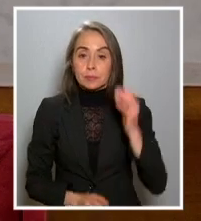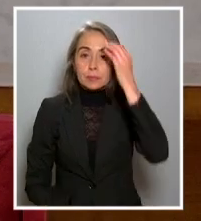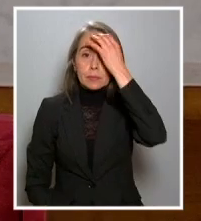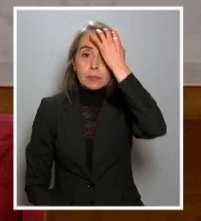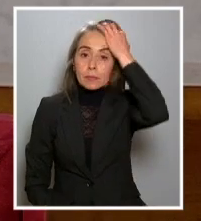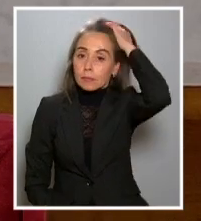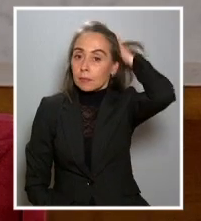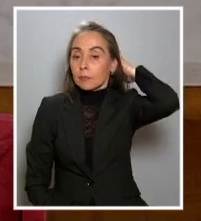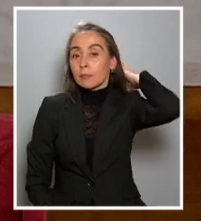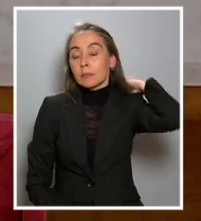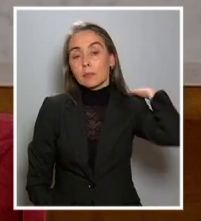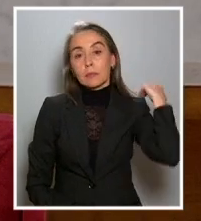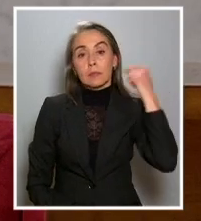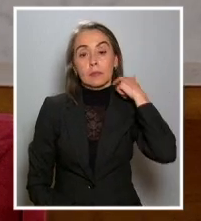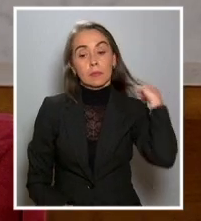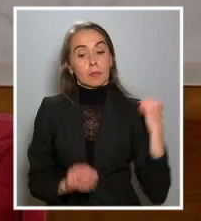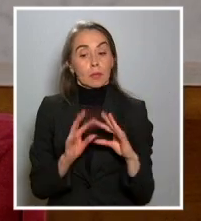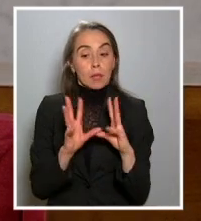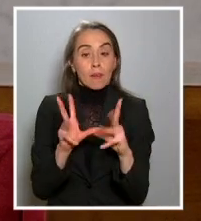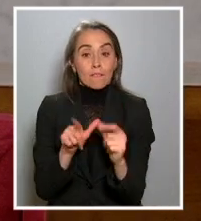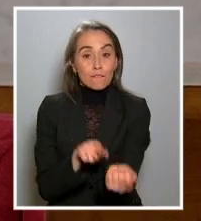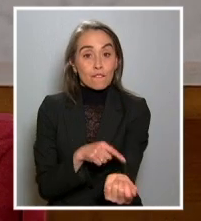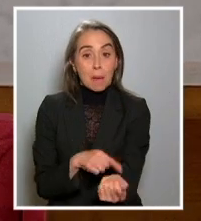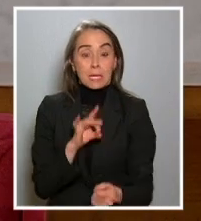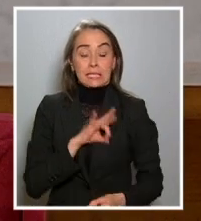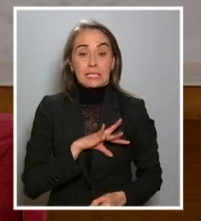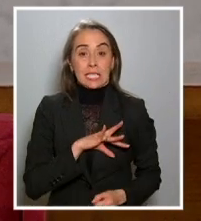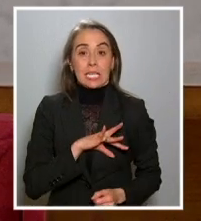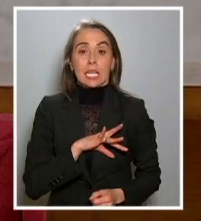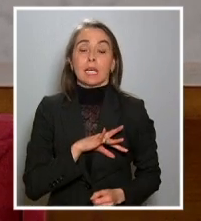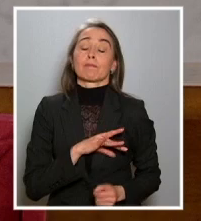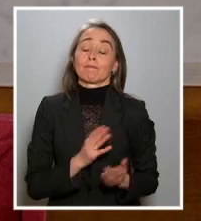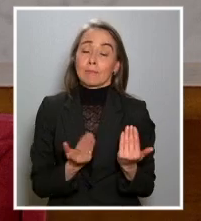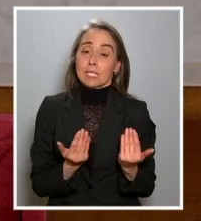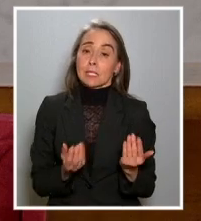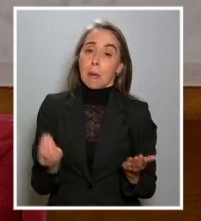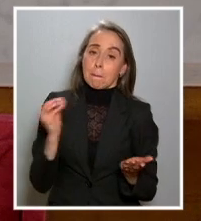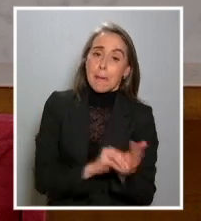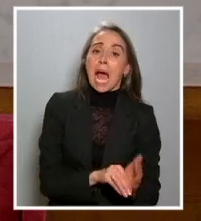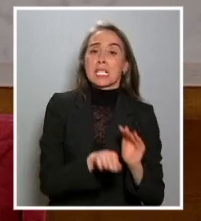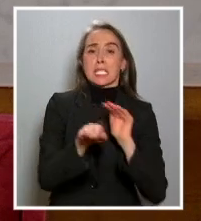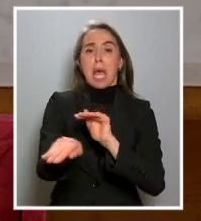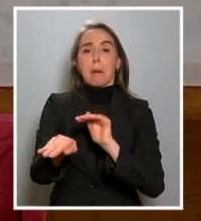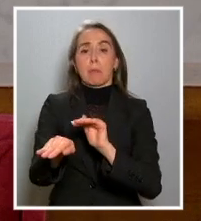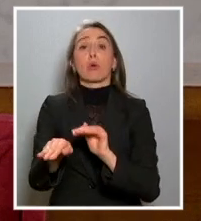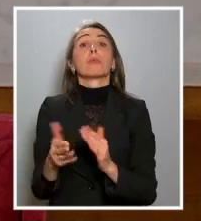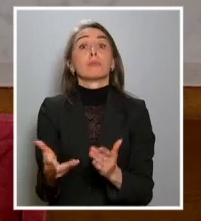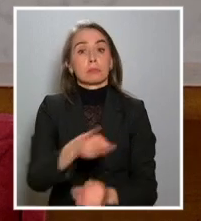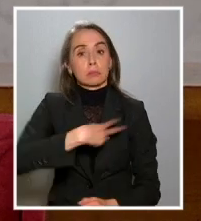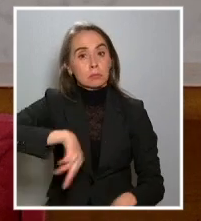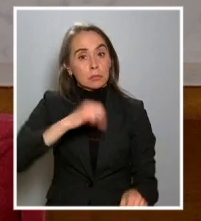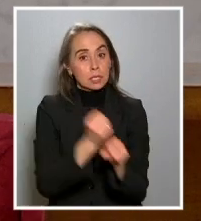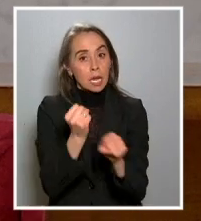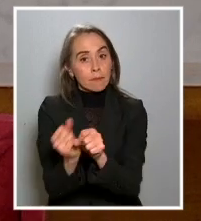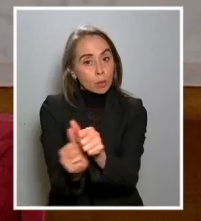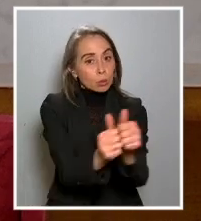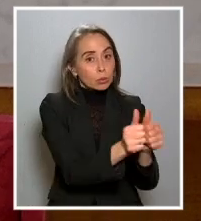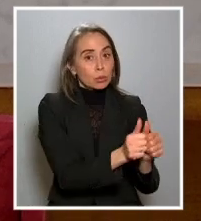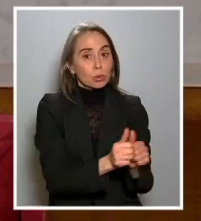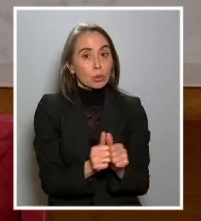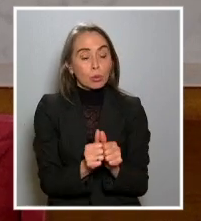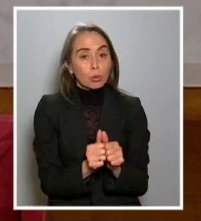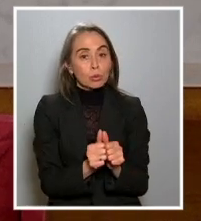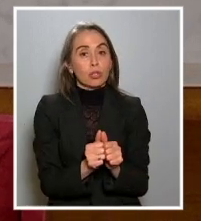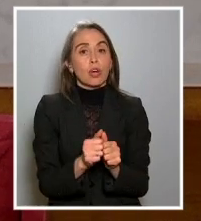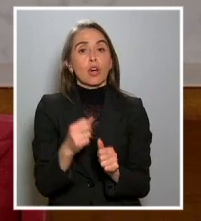las familias chilenas merecen más apoyo aún y para eso debemos trabajar en conjunto con